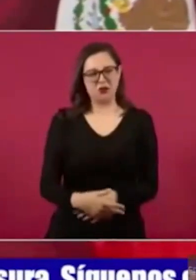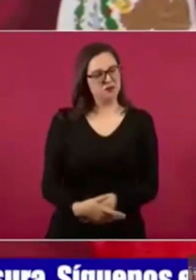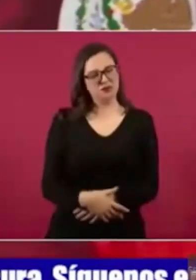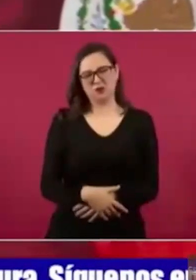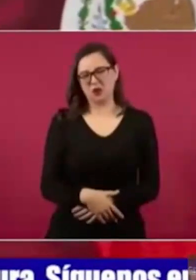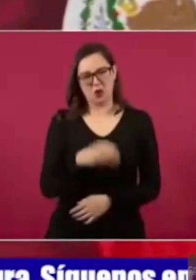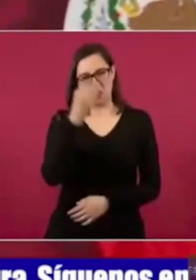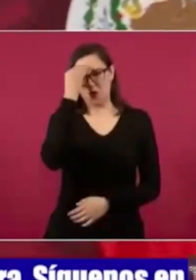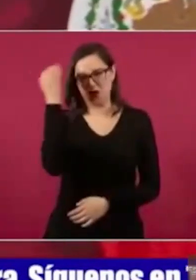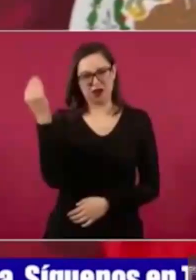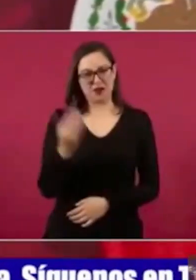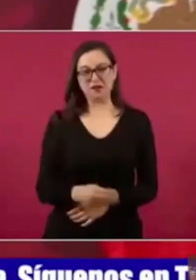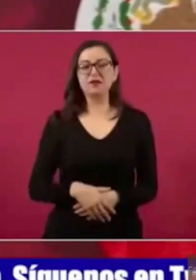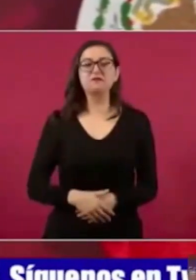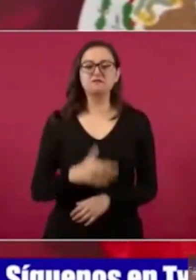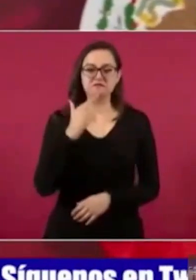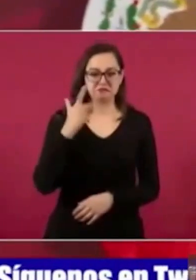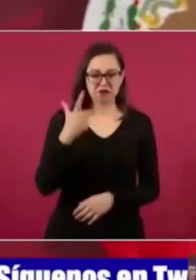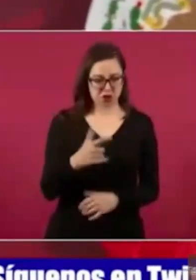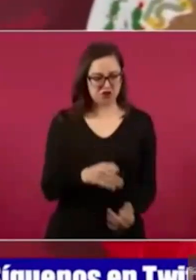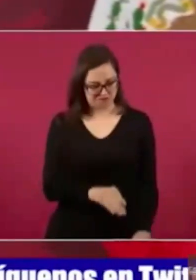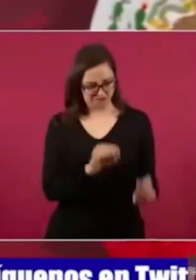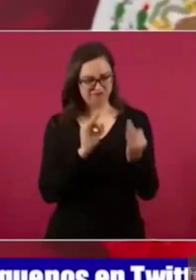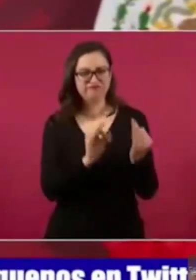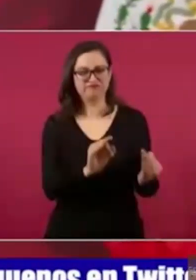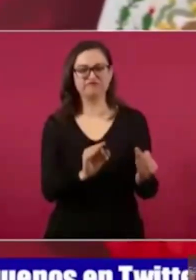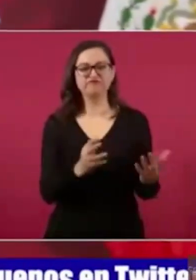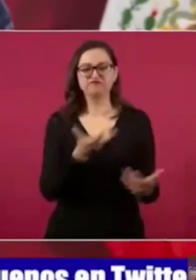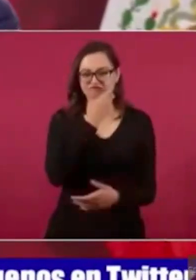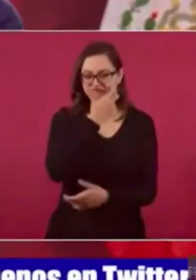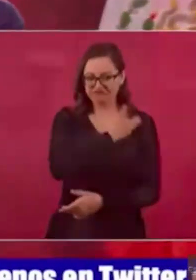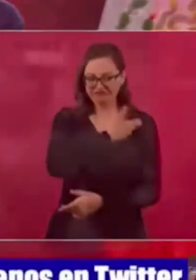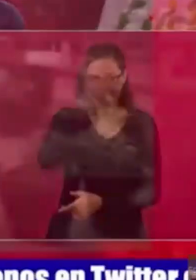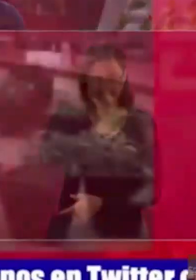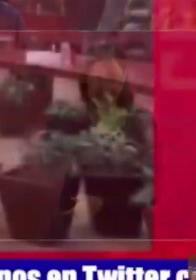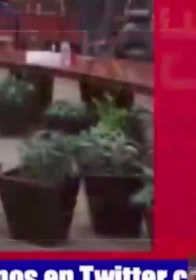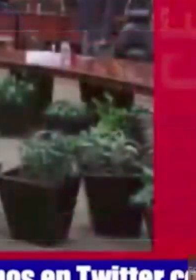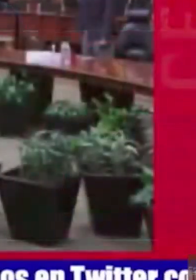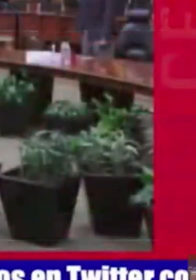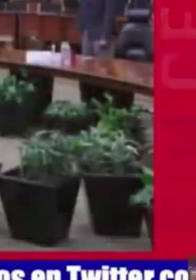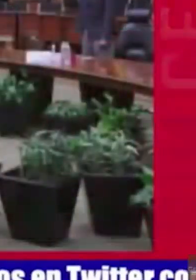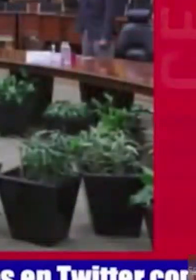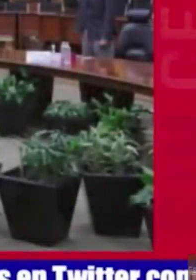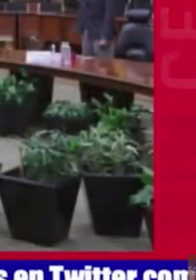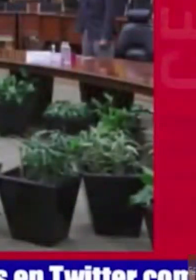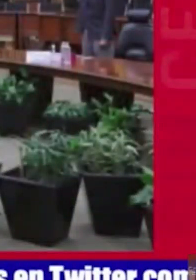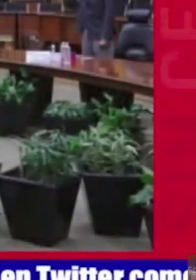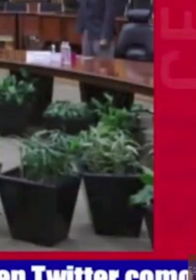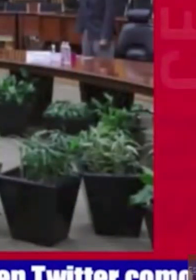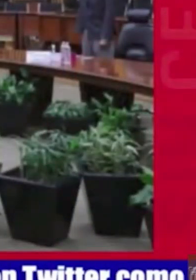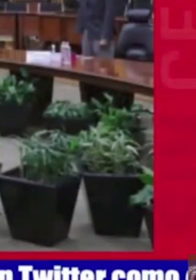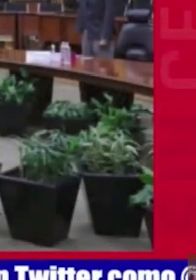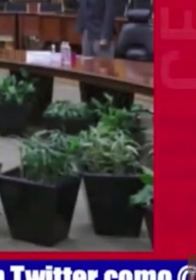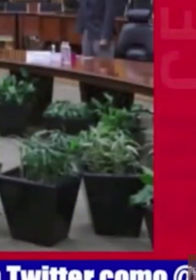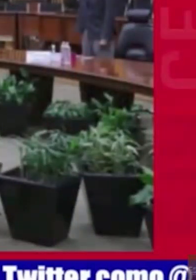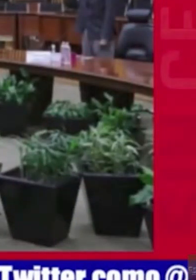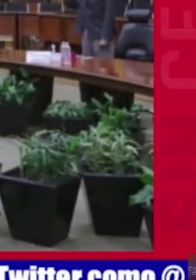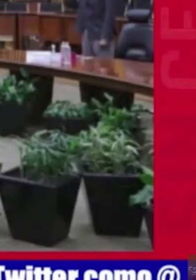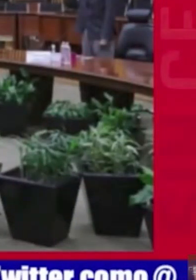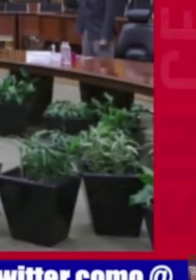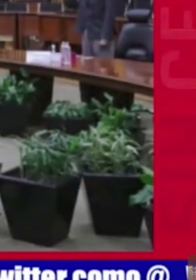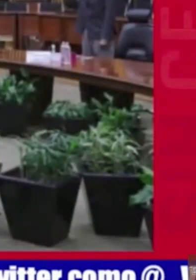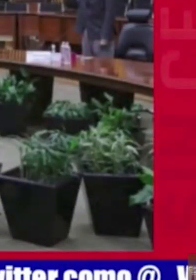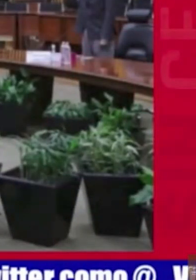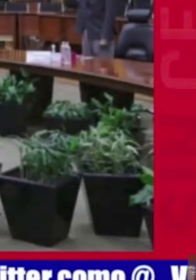va a transformar en algo que sea más productivo, más aceptable para el público, porque lo hemos dicho en muchísimas